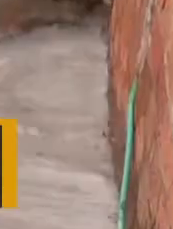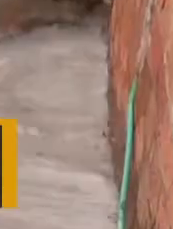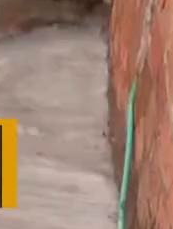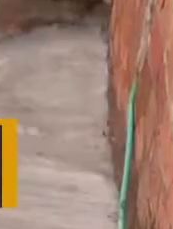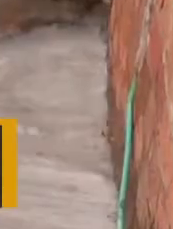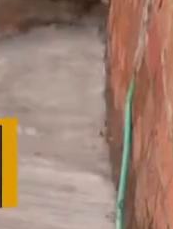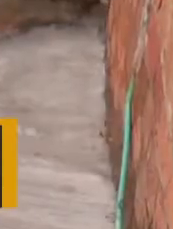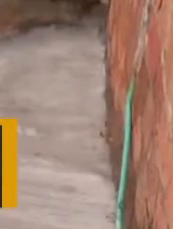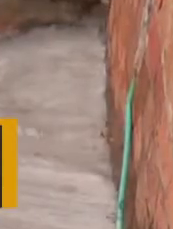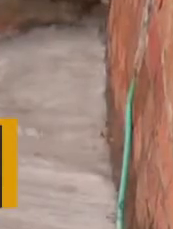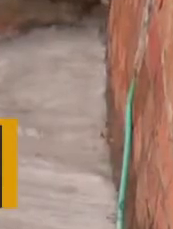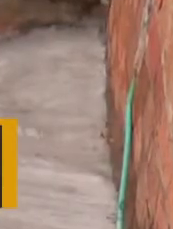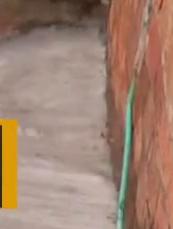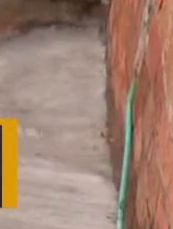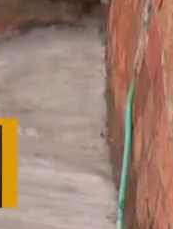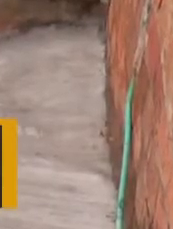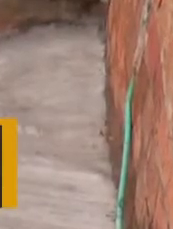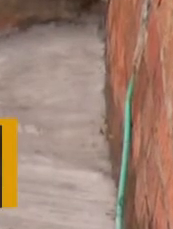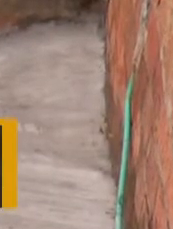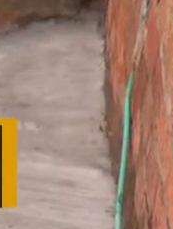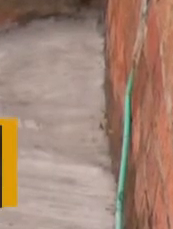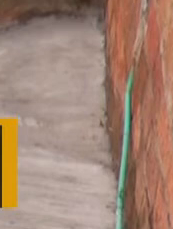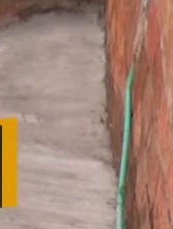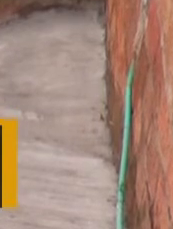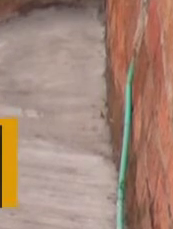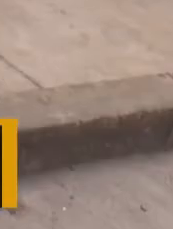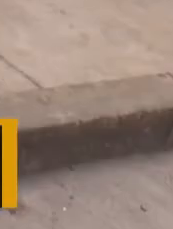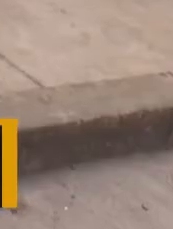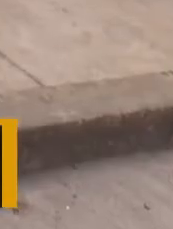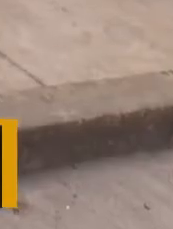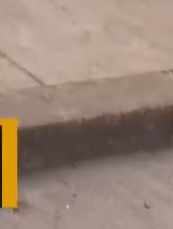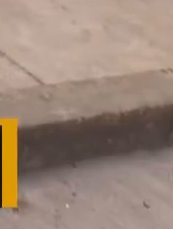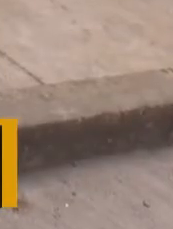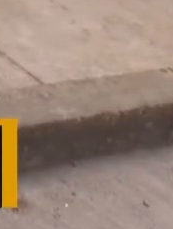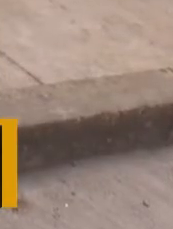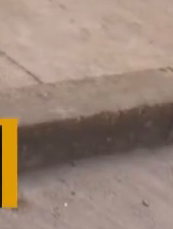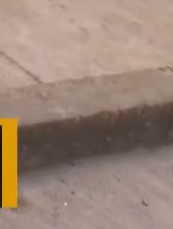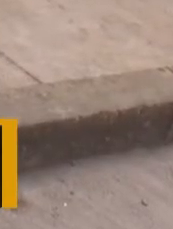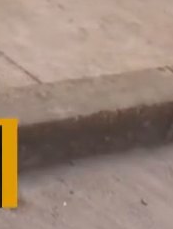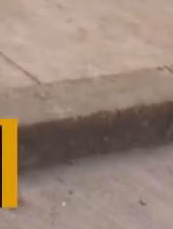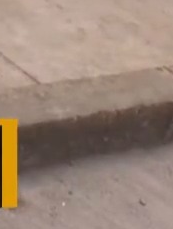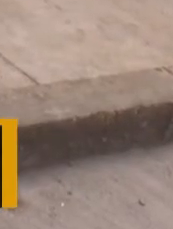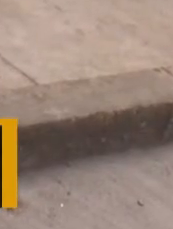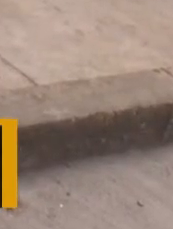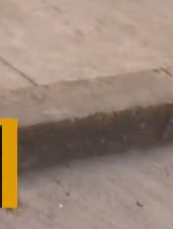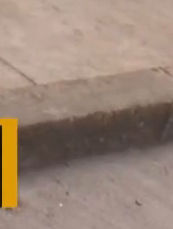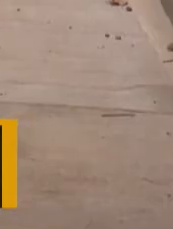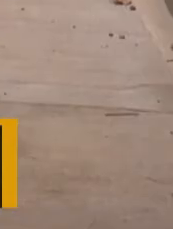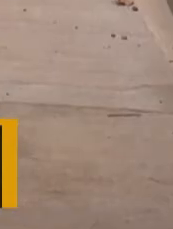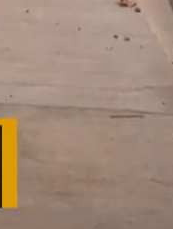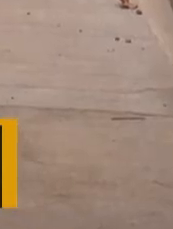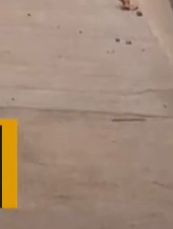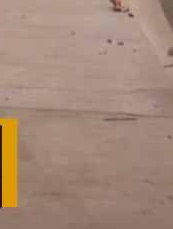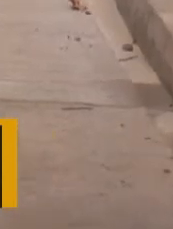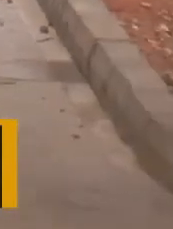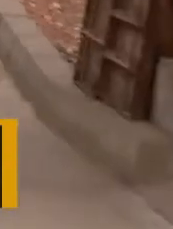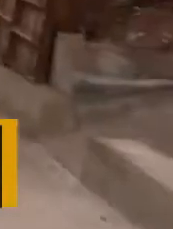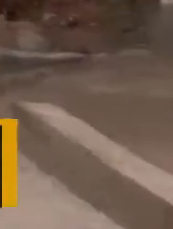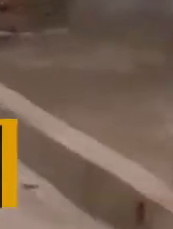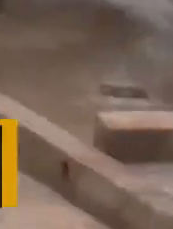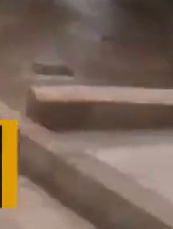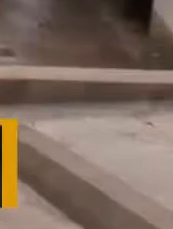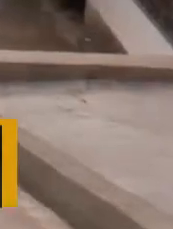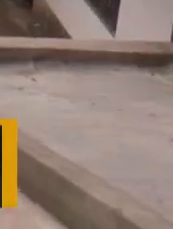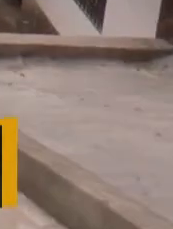se ubicaba justo en esta zona fue reemplazado por esta vía que conectará a este sector con otros como el Chicó, Pozo 7 y